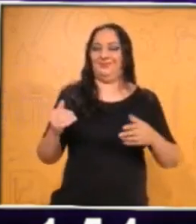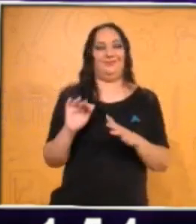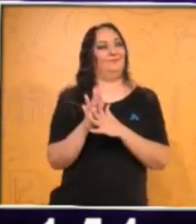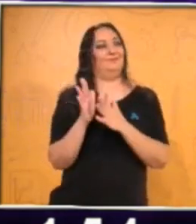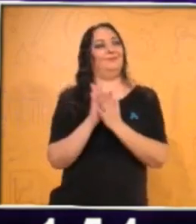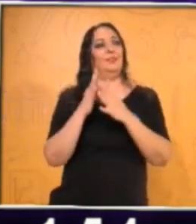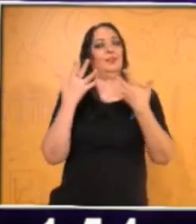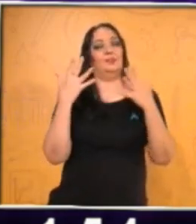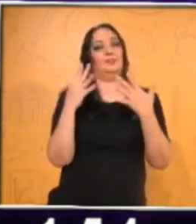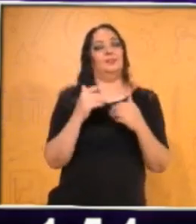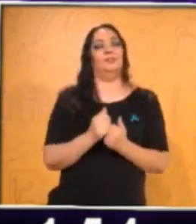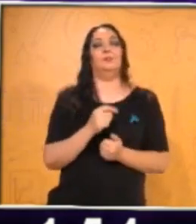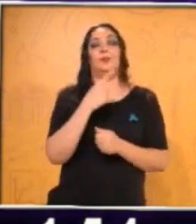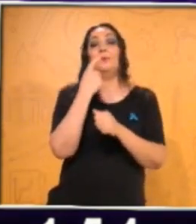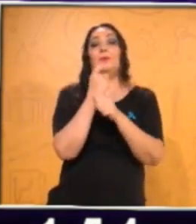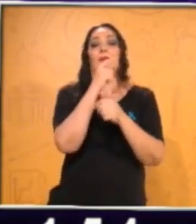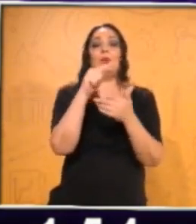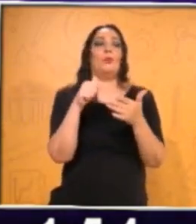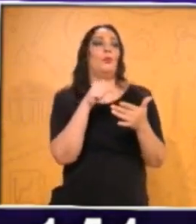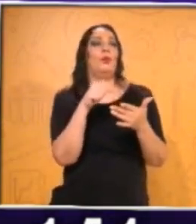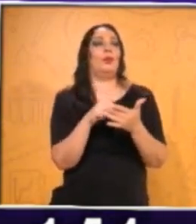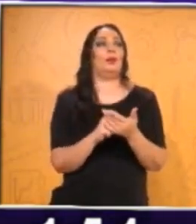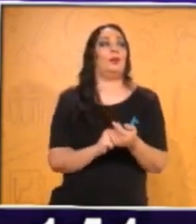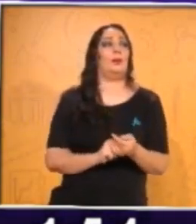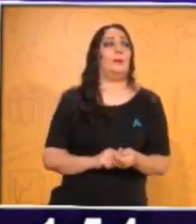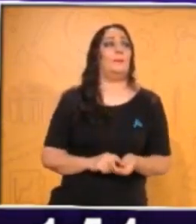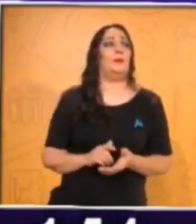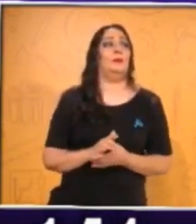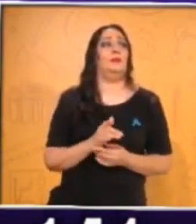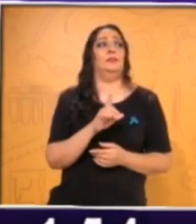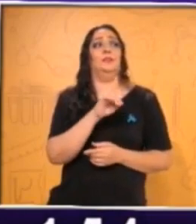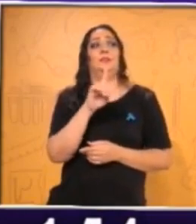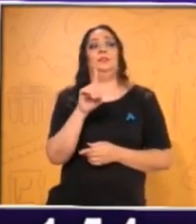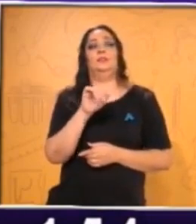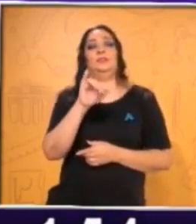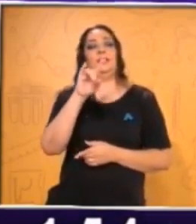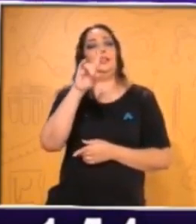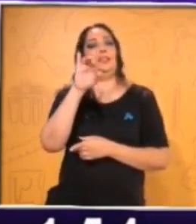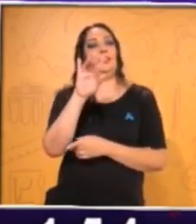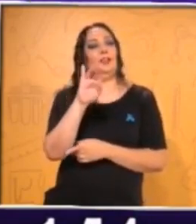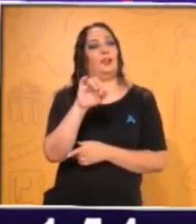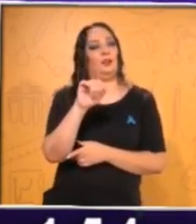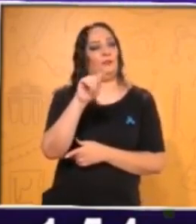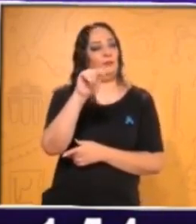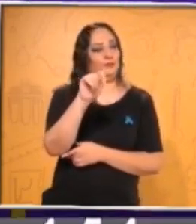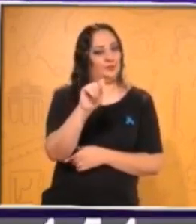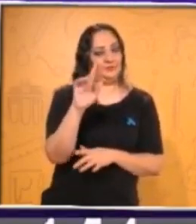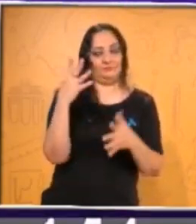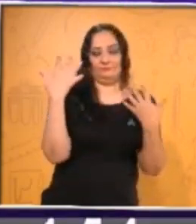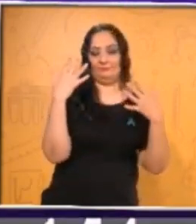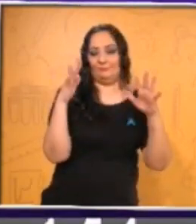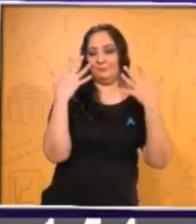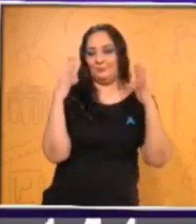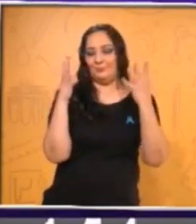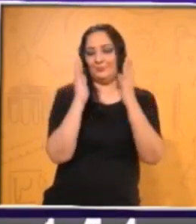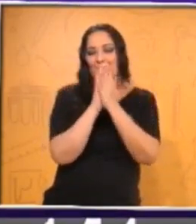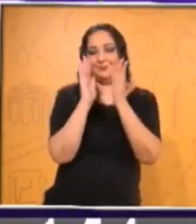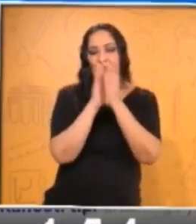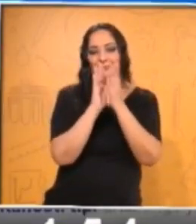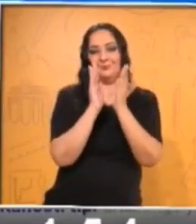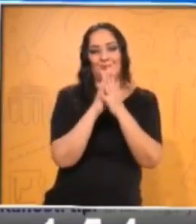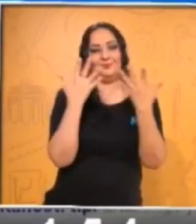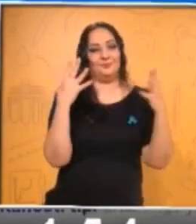Y primer lugar para Saitra. ¡Bravo! ¡Muy bien!